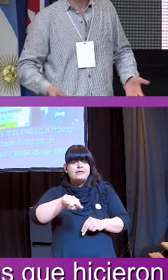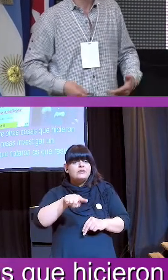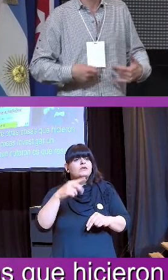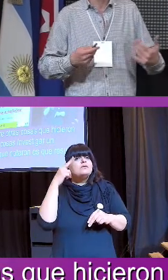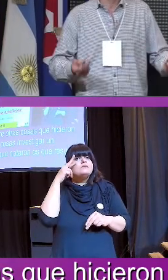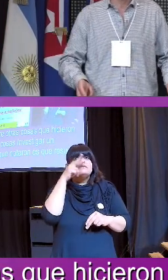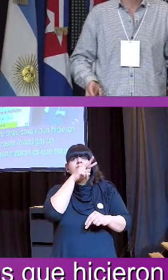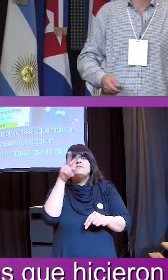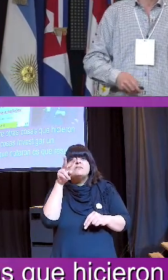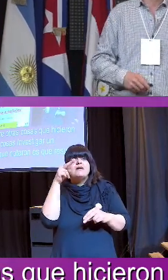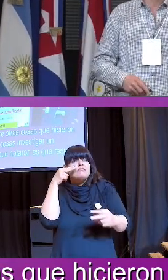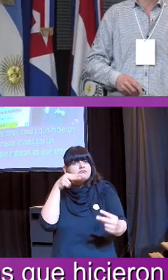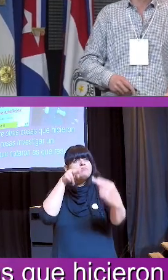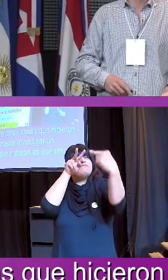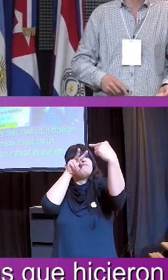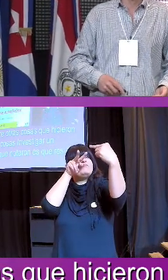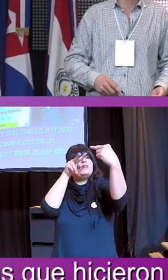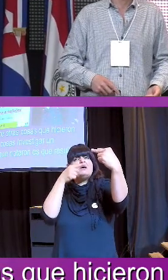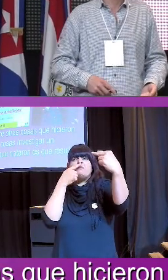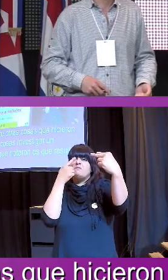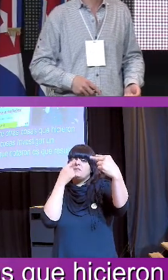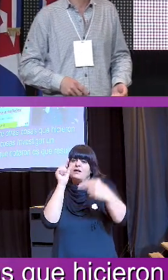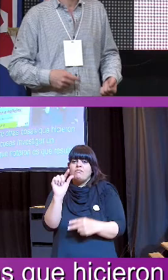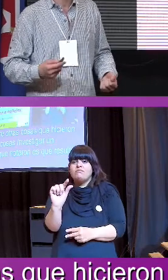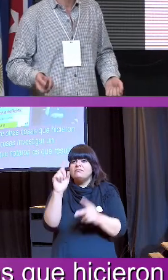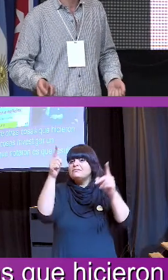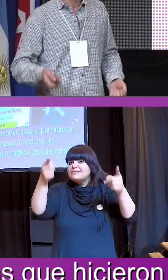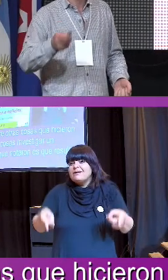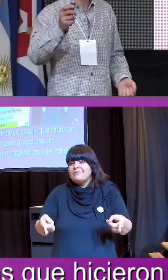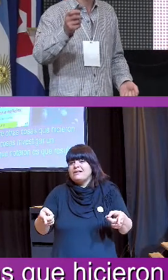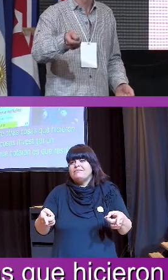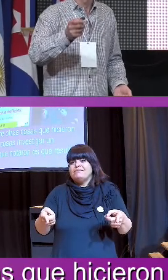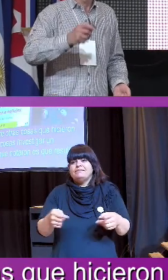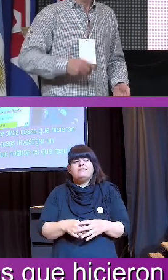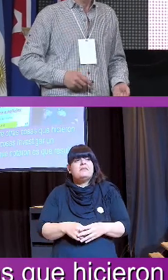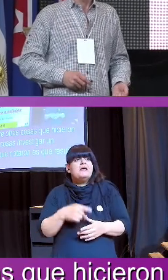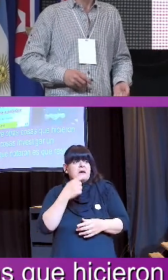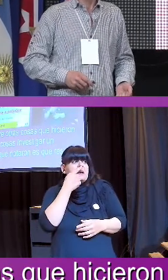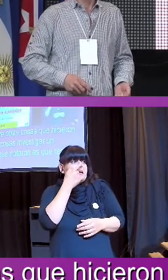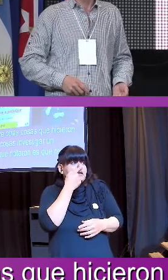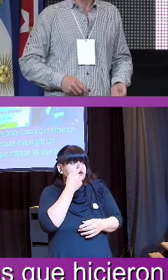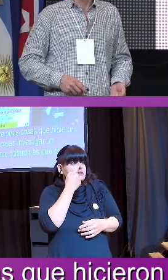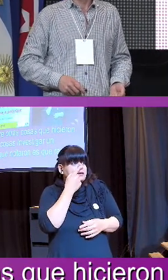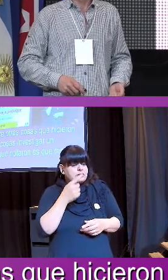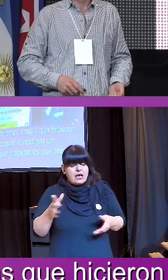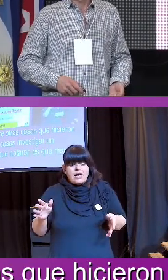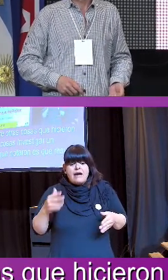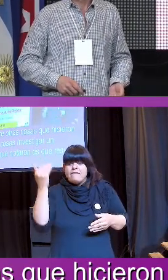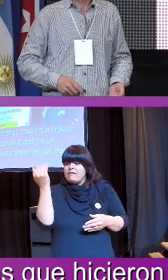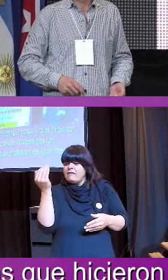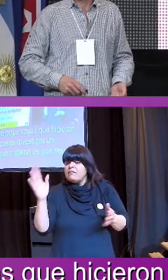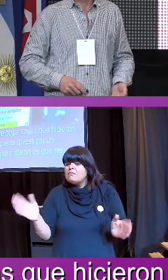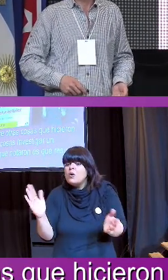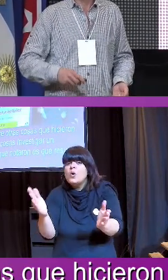digamos, de que no les interesa más que otro tipo de estímulos. Eso también es interesante porque es una cuestión de motivación,